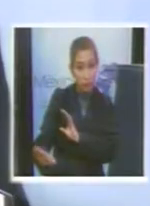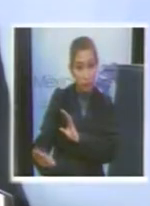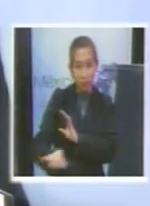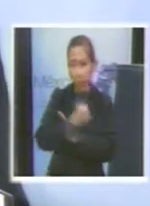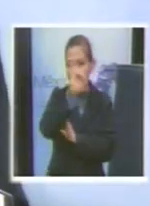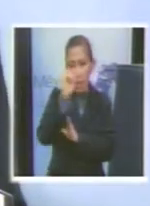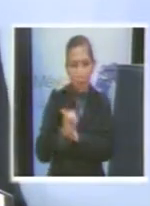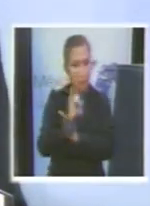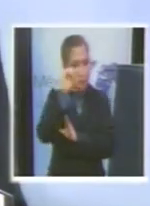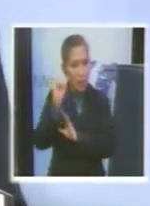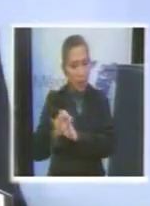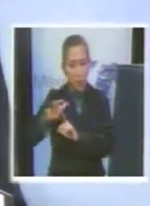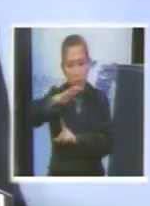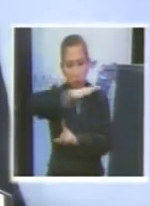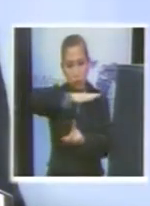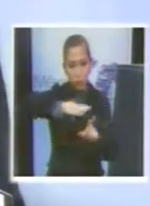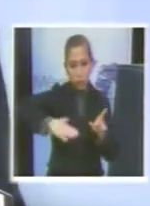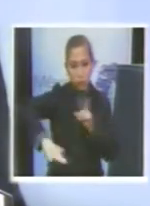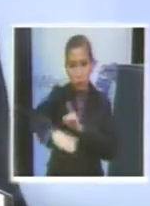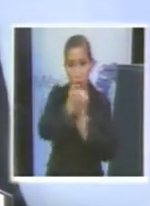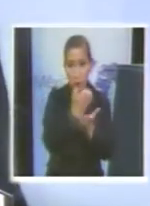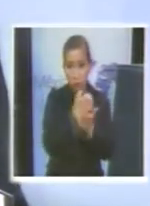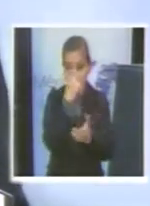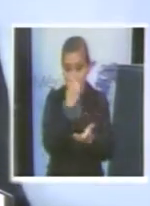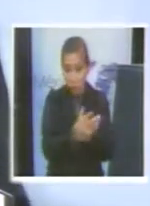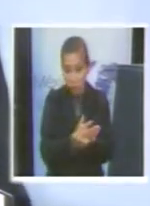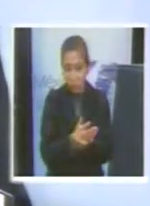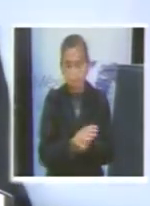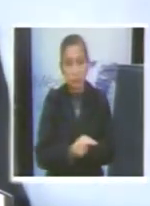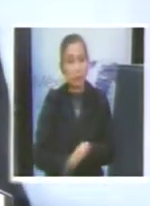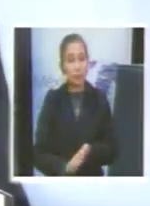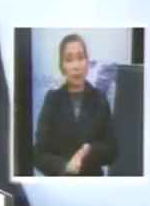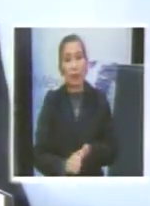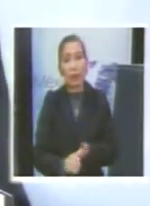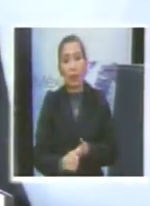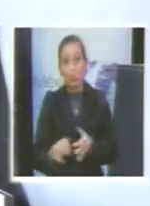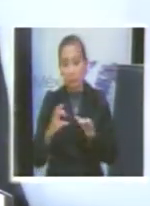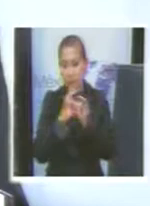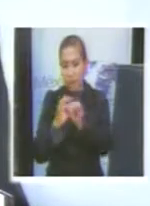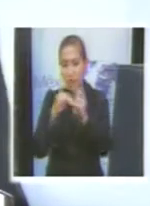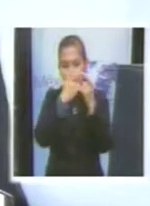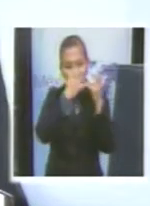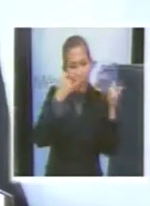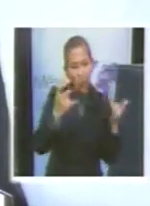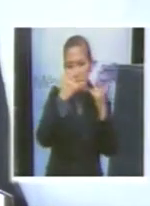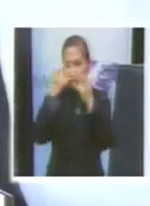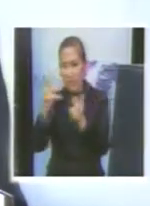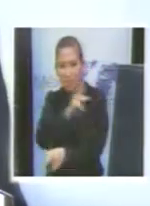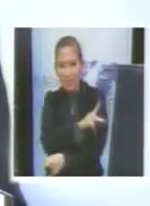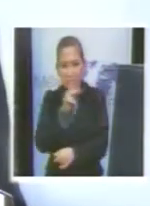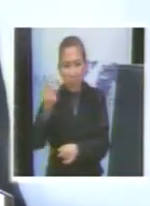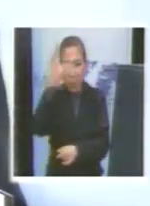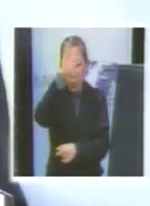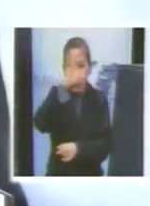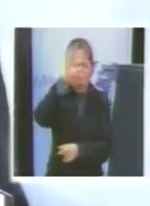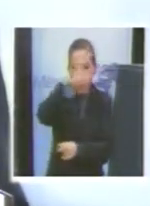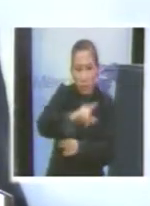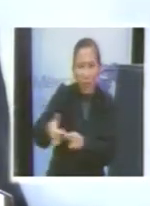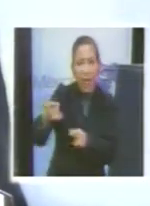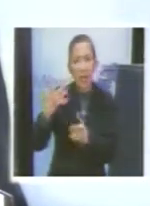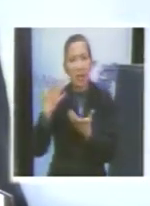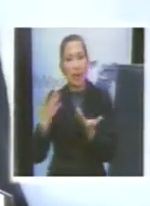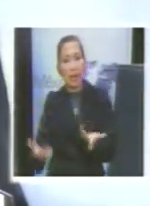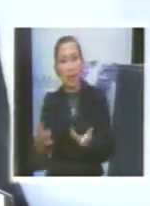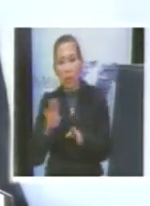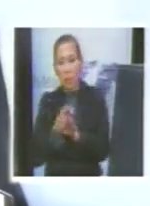jamás se han dado en un contexto puramente económico. Las afinidades históricas, políticas, culturales, como